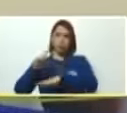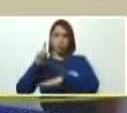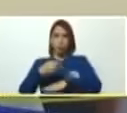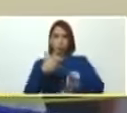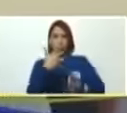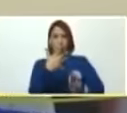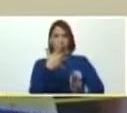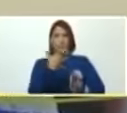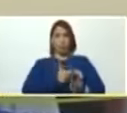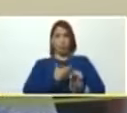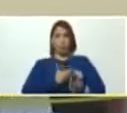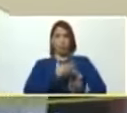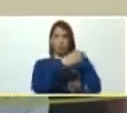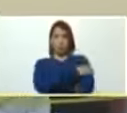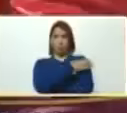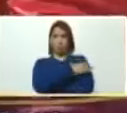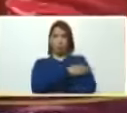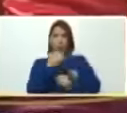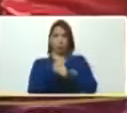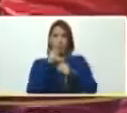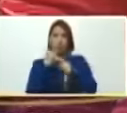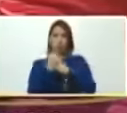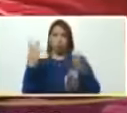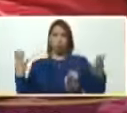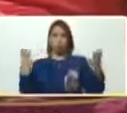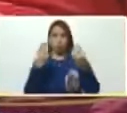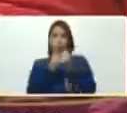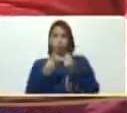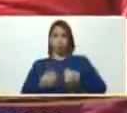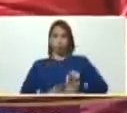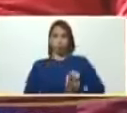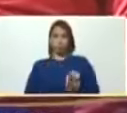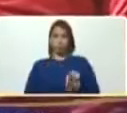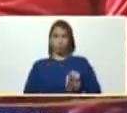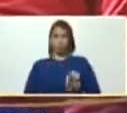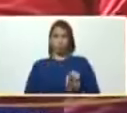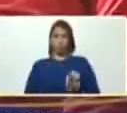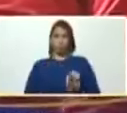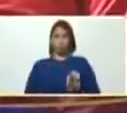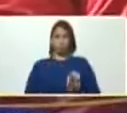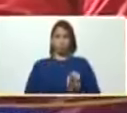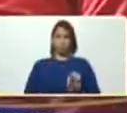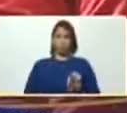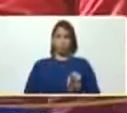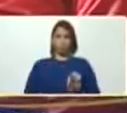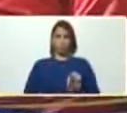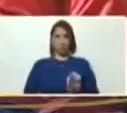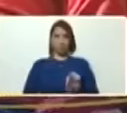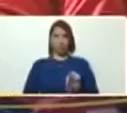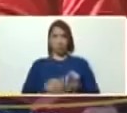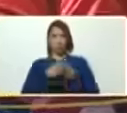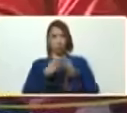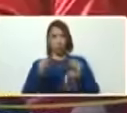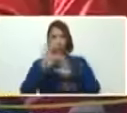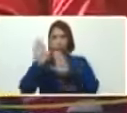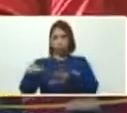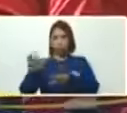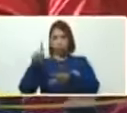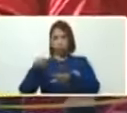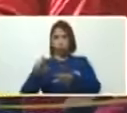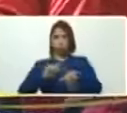alcaldes de oposición para trabajar juntos por los y las vecinas, presidente. Cuente con todo nuestro apoyo en esa